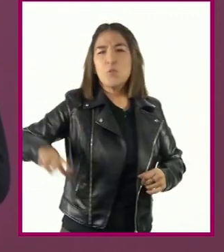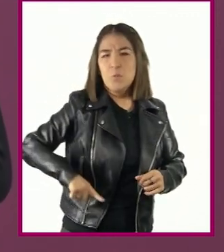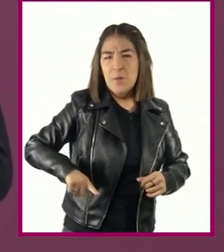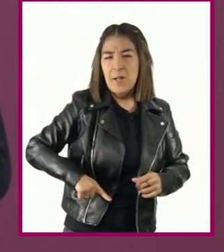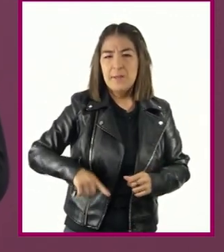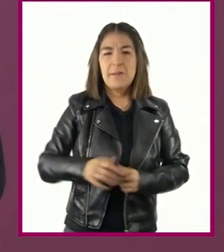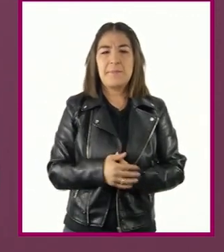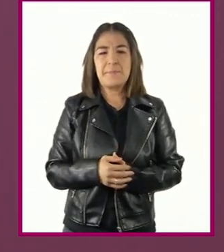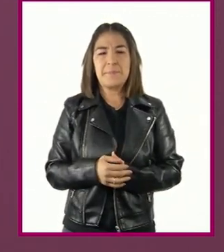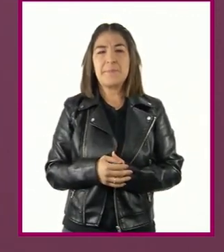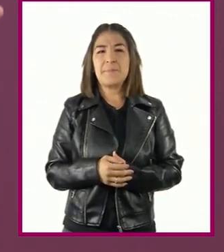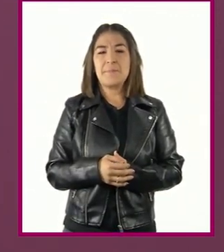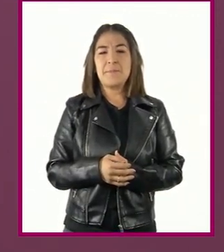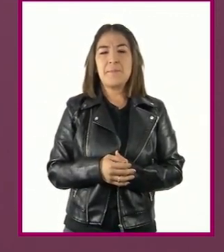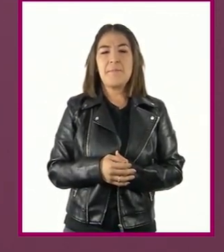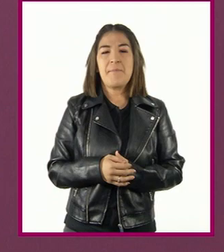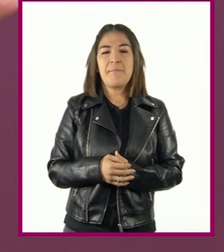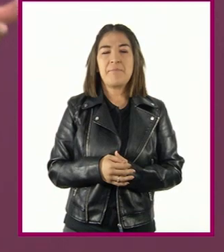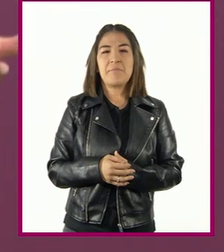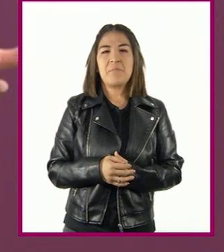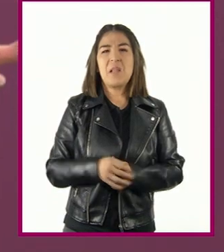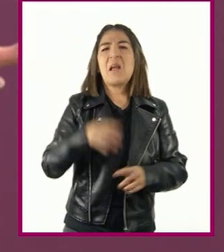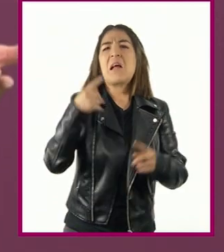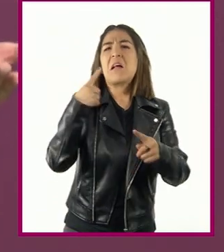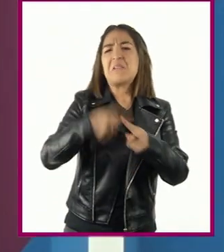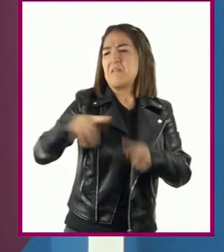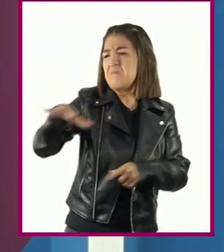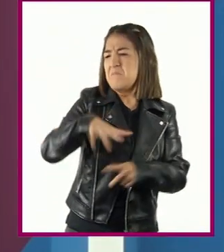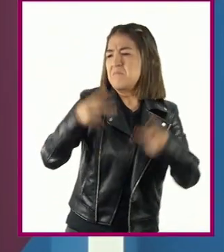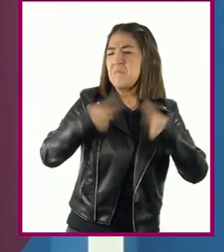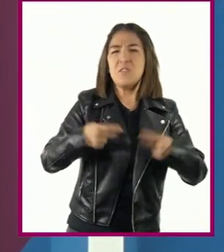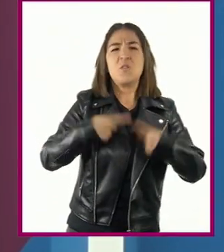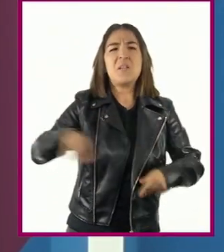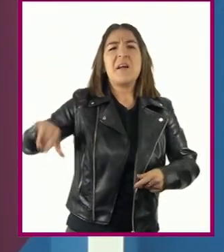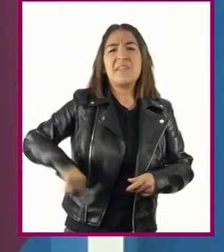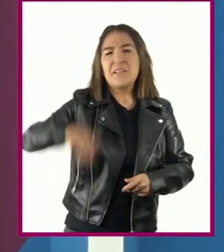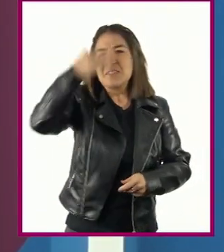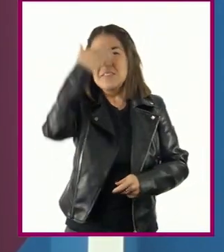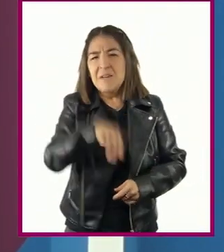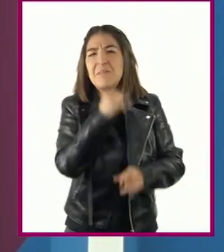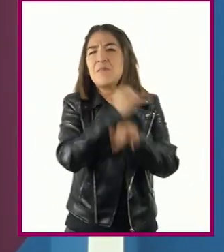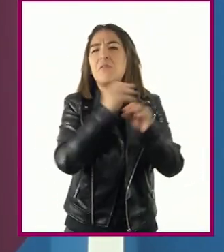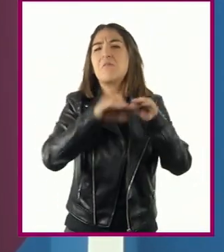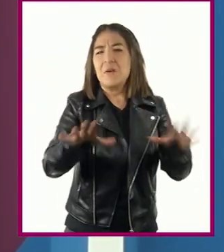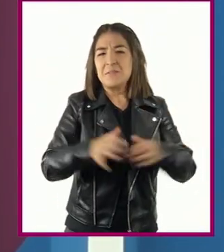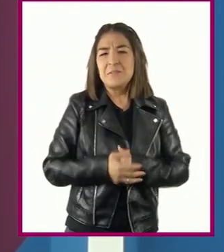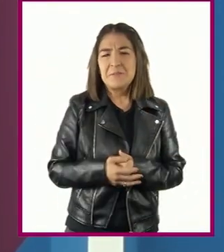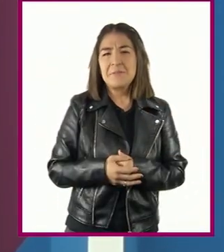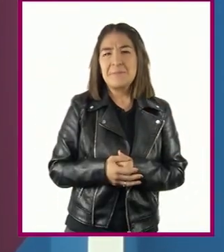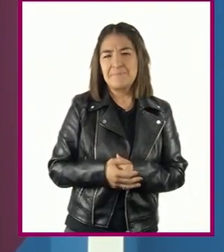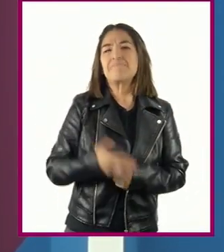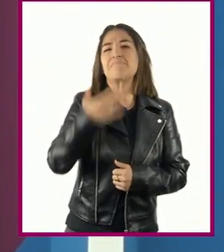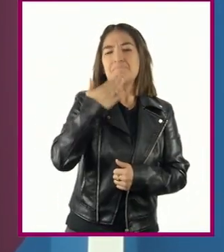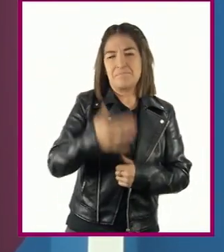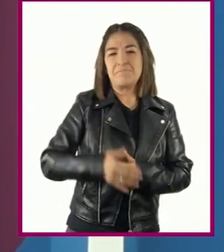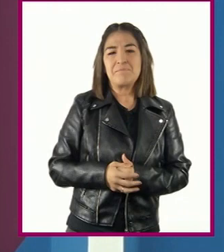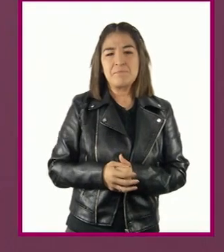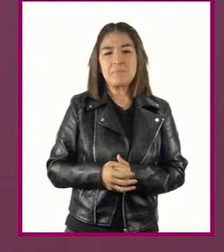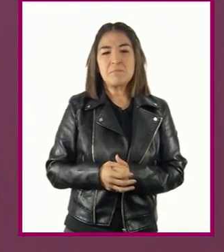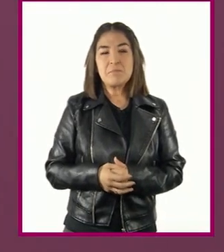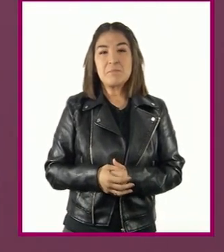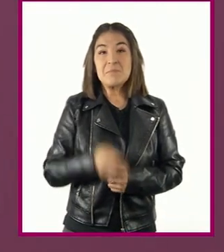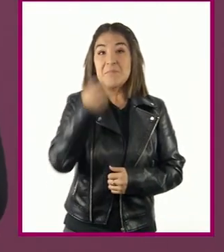La pregunta sería, ¿a quién le puede interesar? Muy bien, Nadia. Se trata